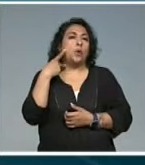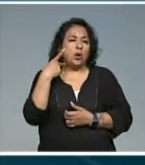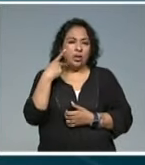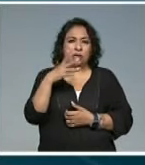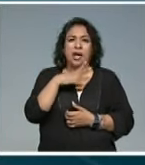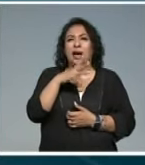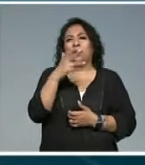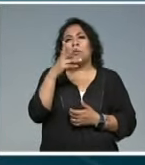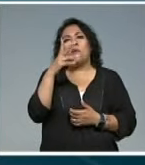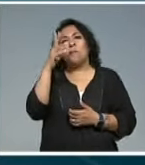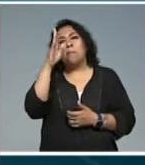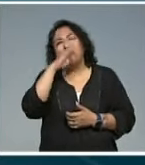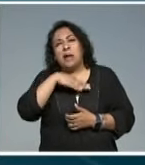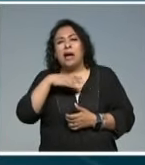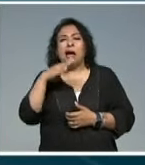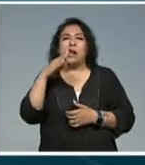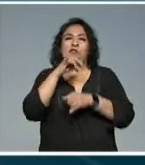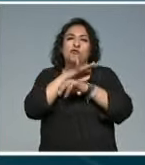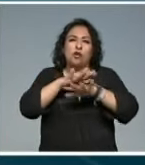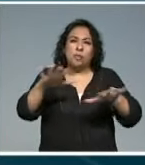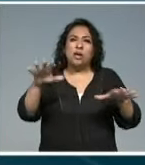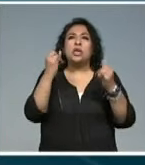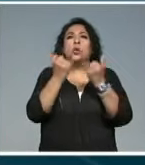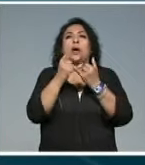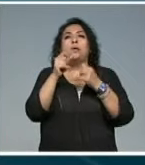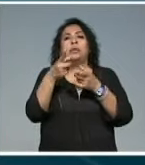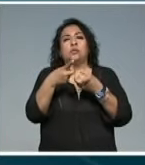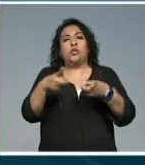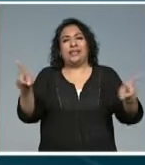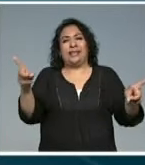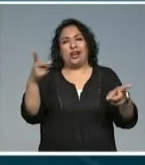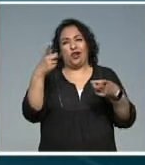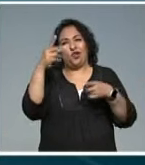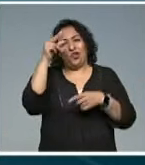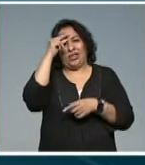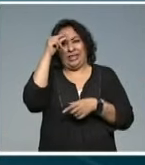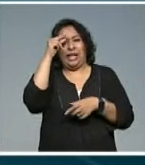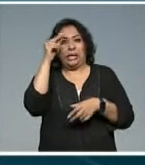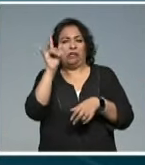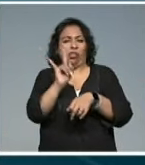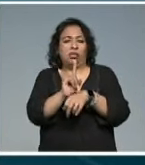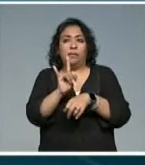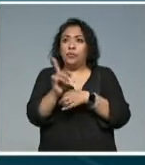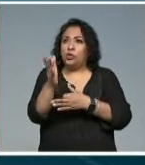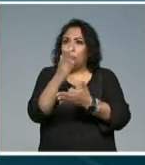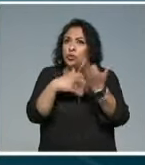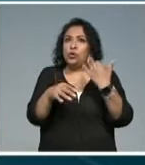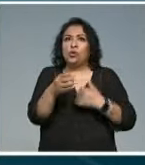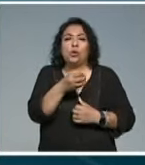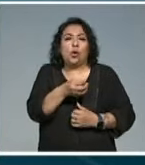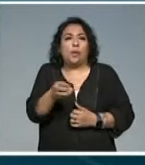la desinformación y también el desarrollo de la inteligencia artificial nos obliga a todos,